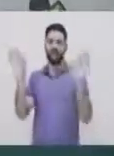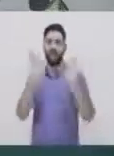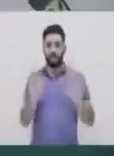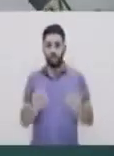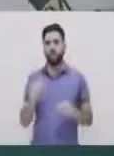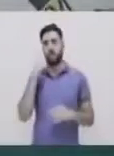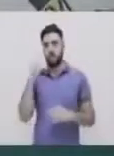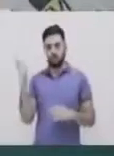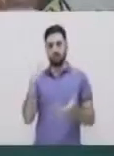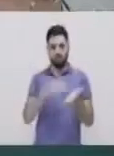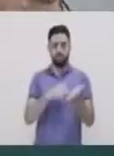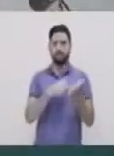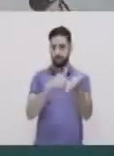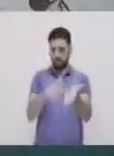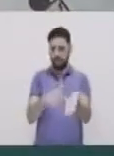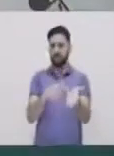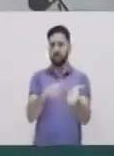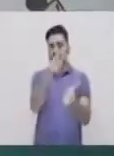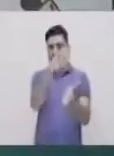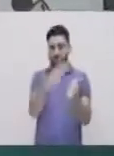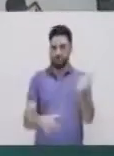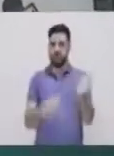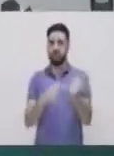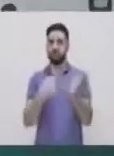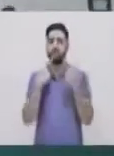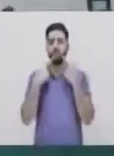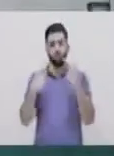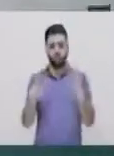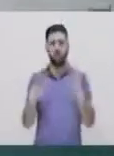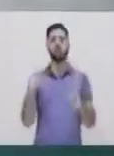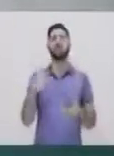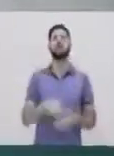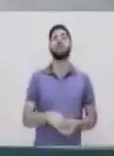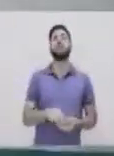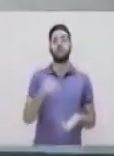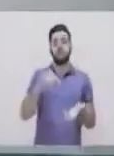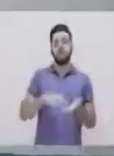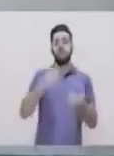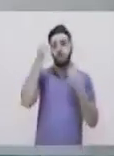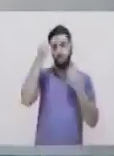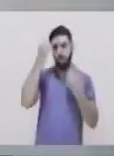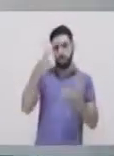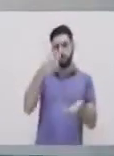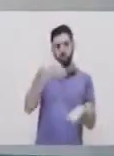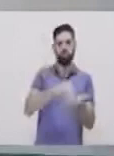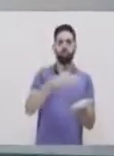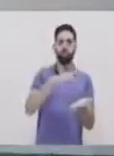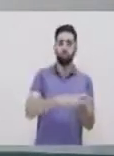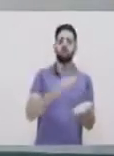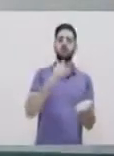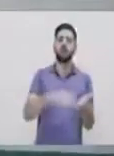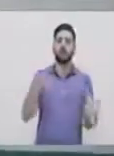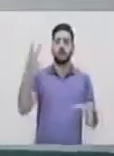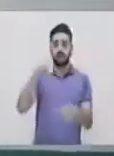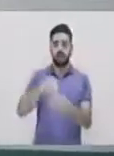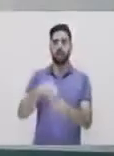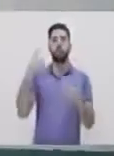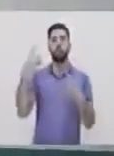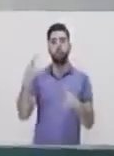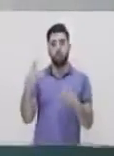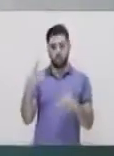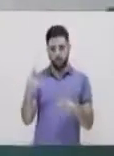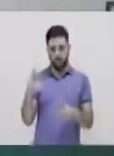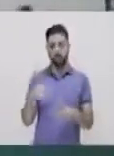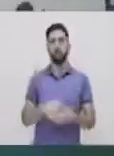El objetivo, es decir, se basa en la información concreta, la información en documentos, y